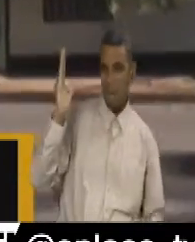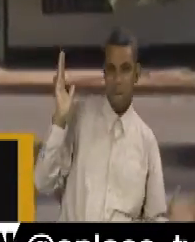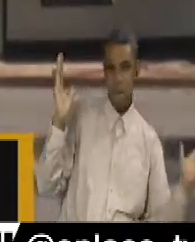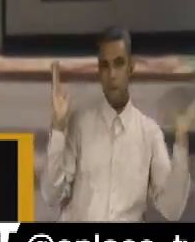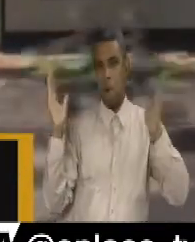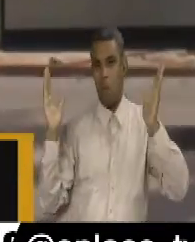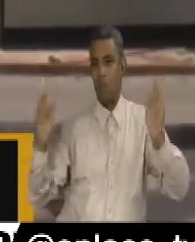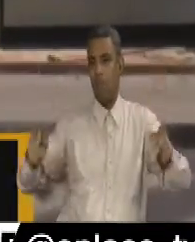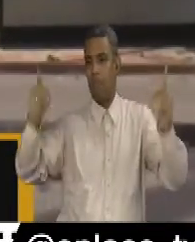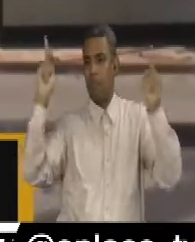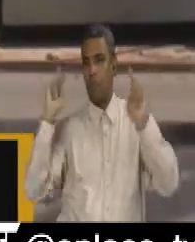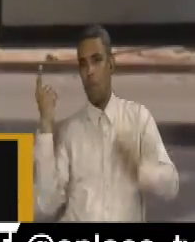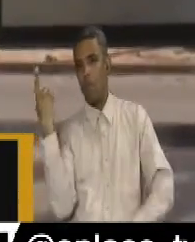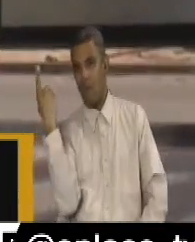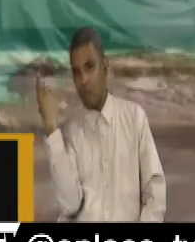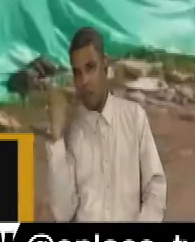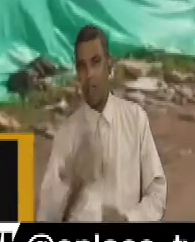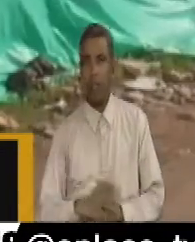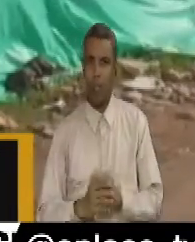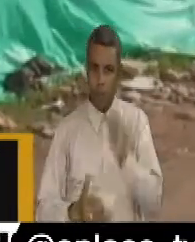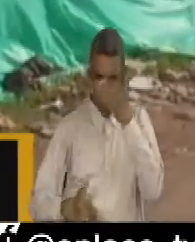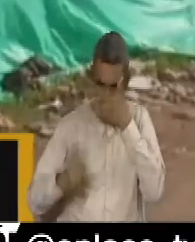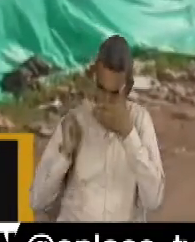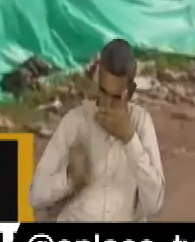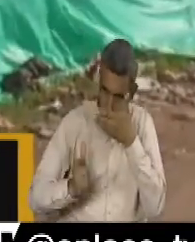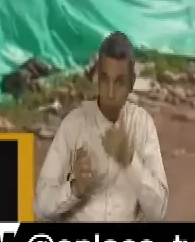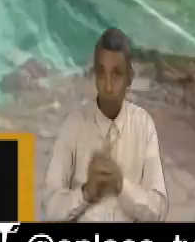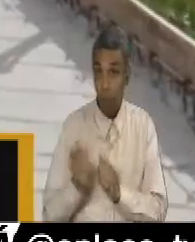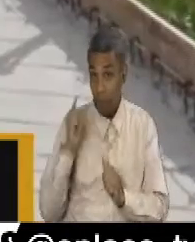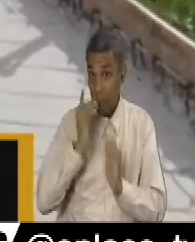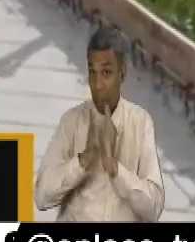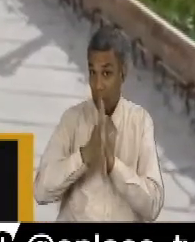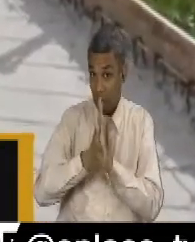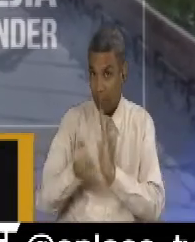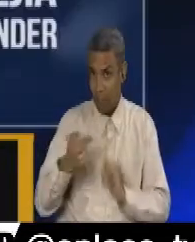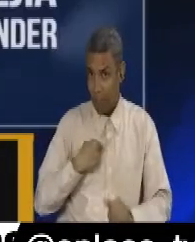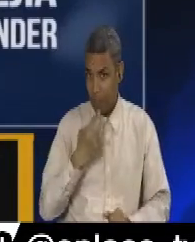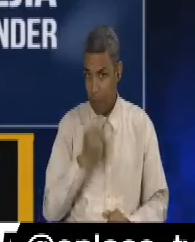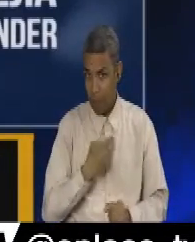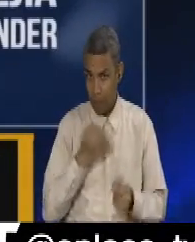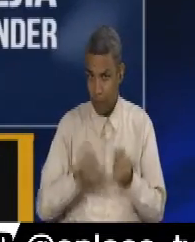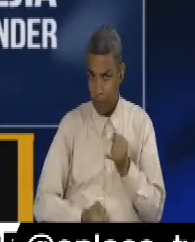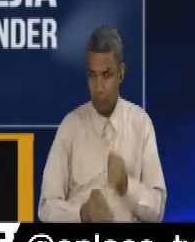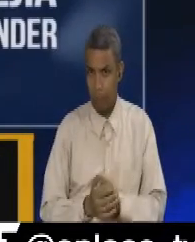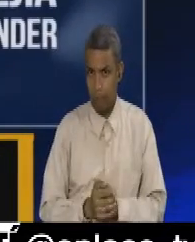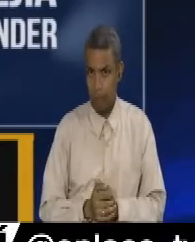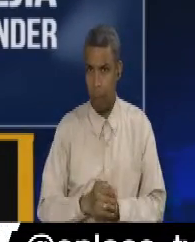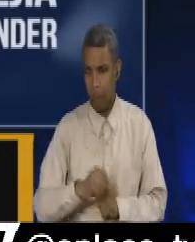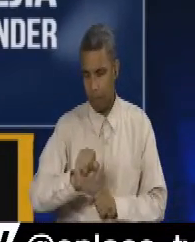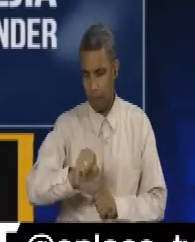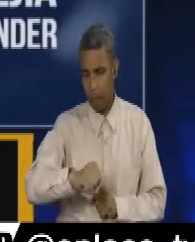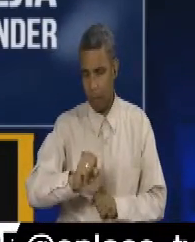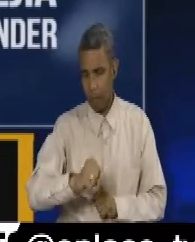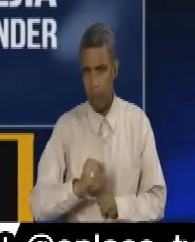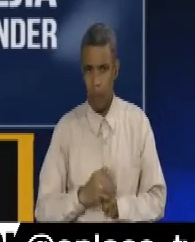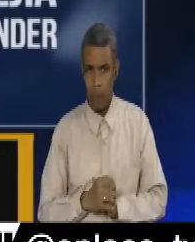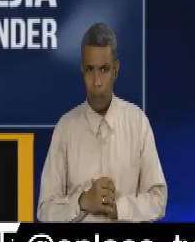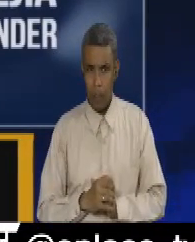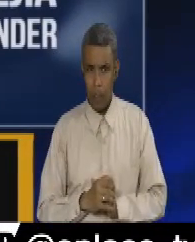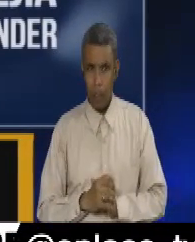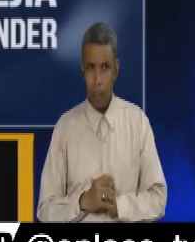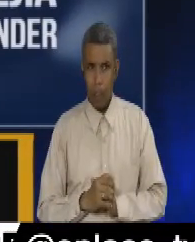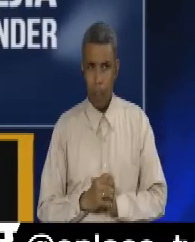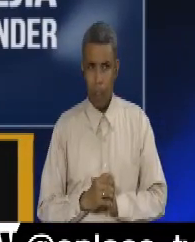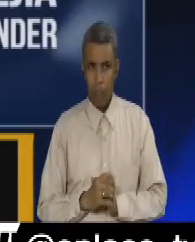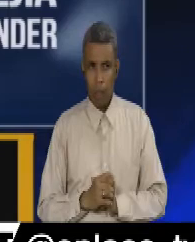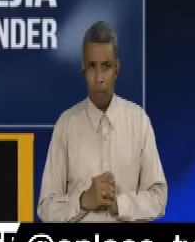envió un mensaje de confianza a la comunidad en el sentido de que esta obra será terminada. Bueno, primero decirles pues que esto es uno de los ejemplos más